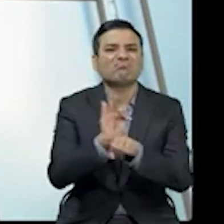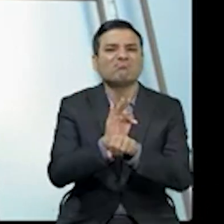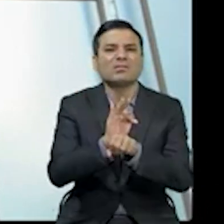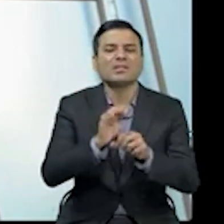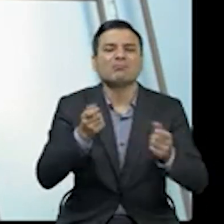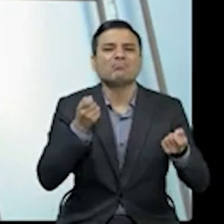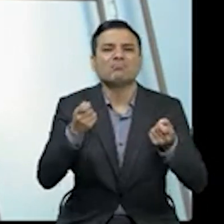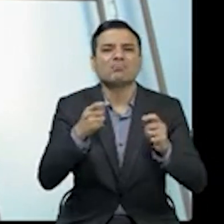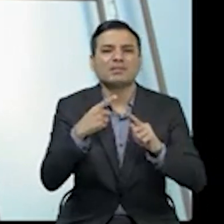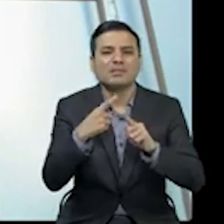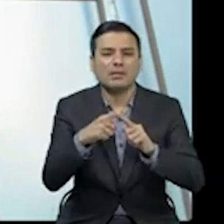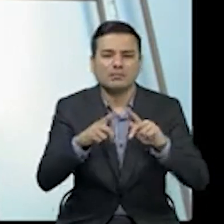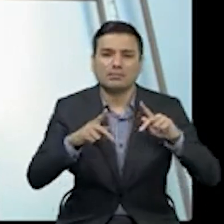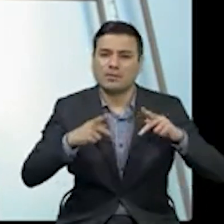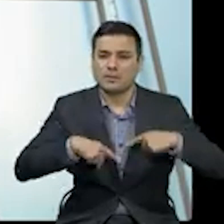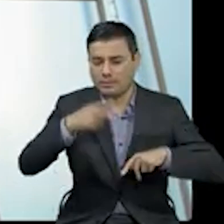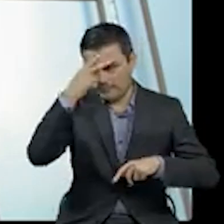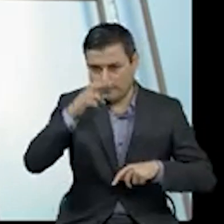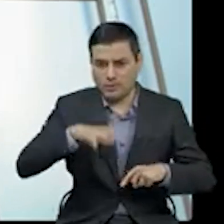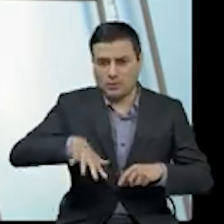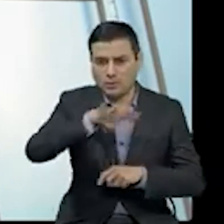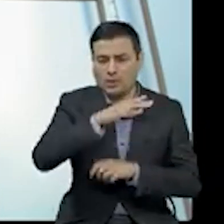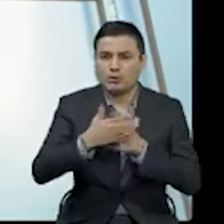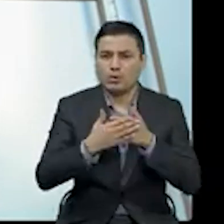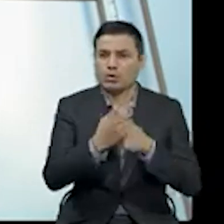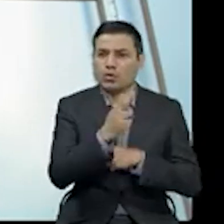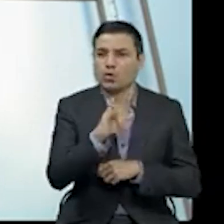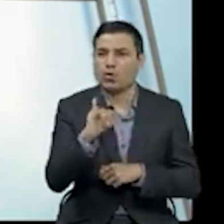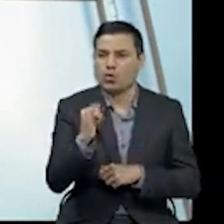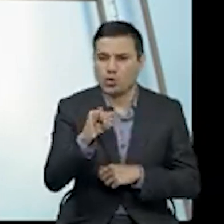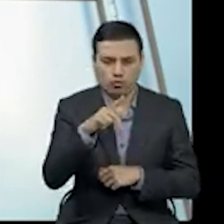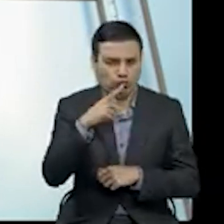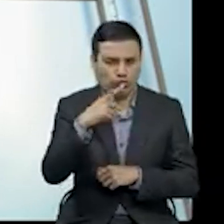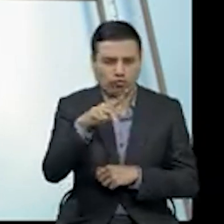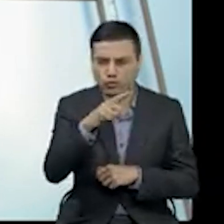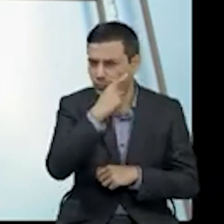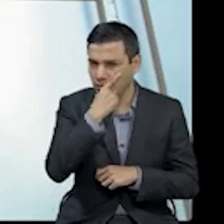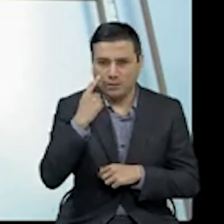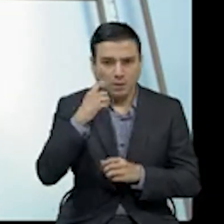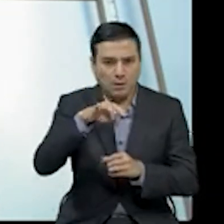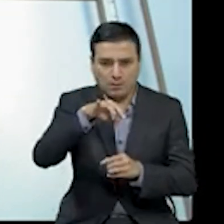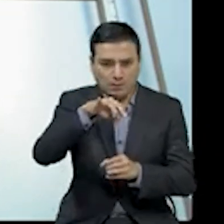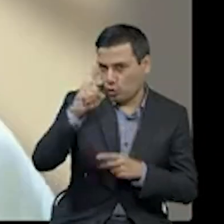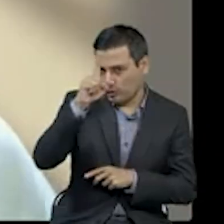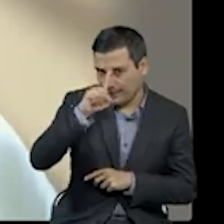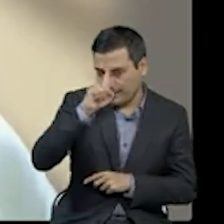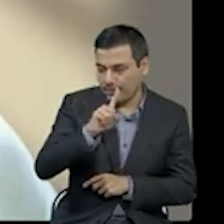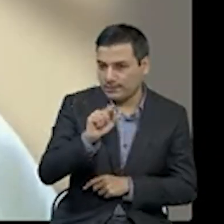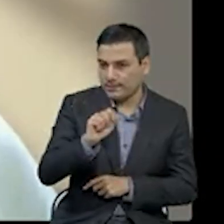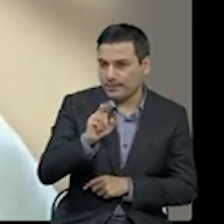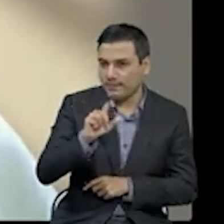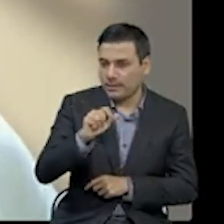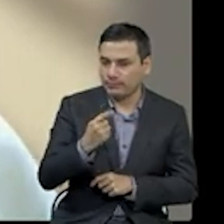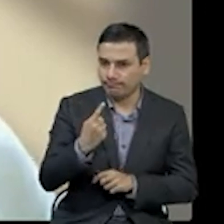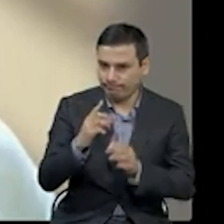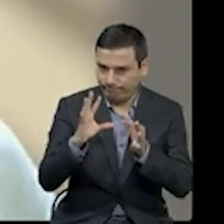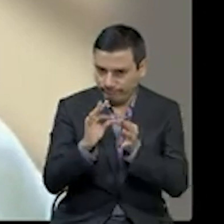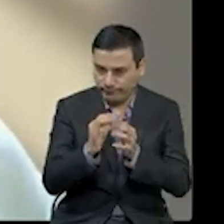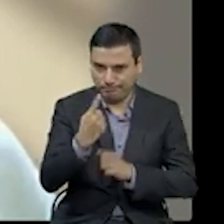su voto el 2 de junio determine el presente y el futuro de la patria. Mire, diputado,